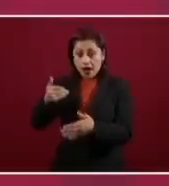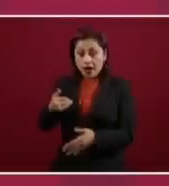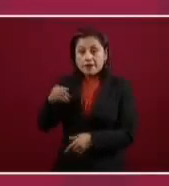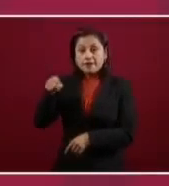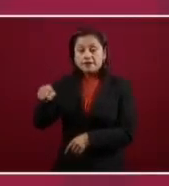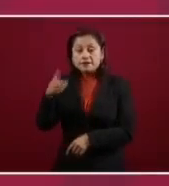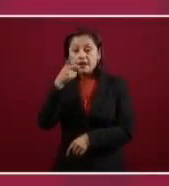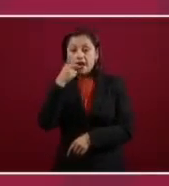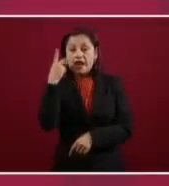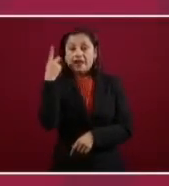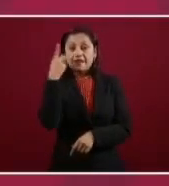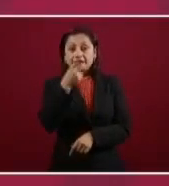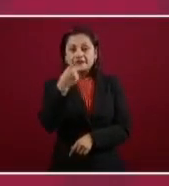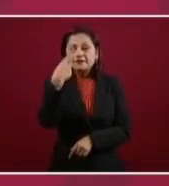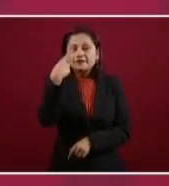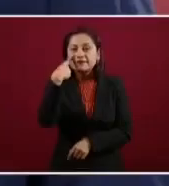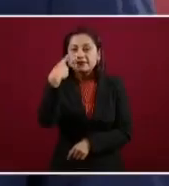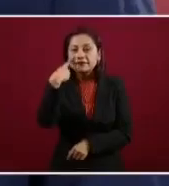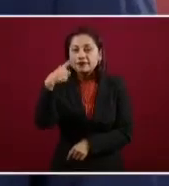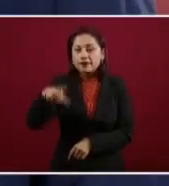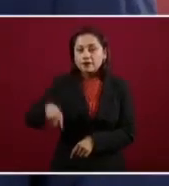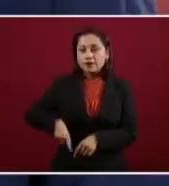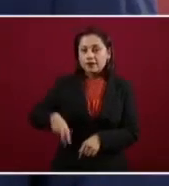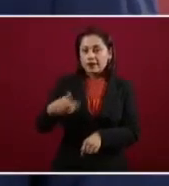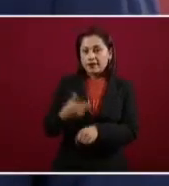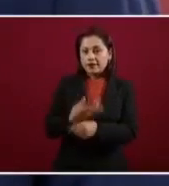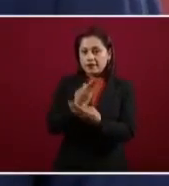el gobernador del banco de méxico